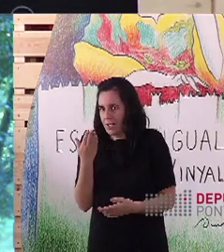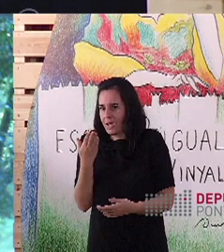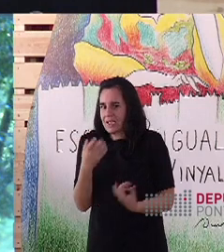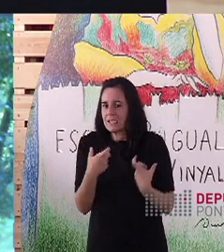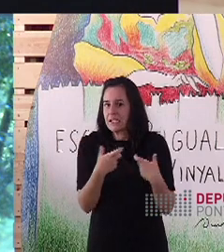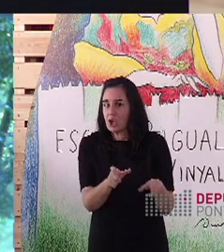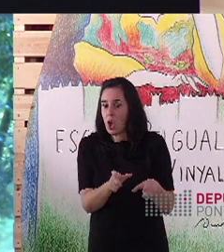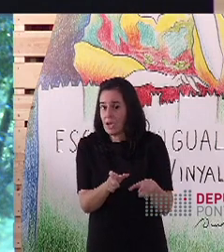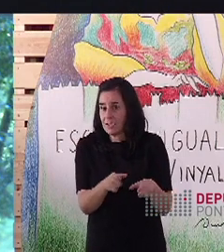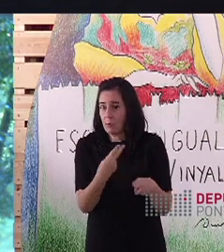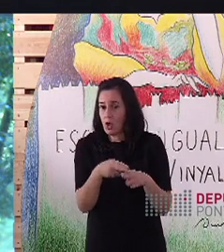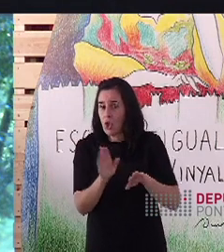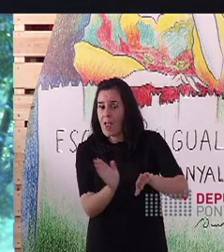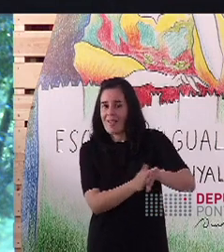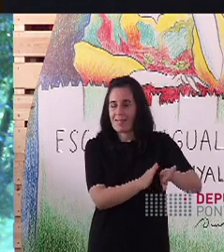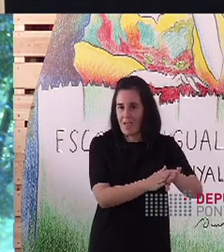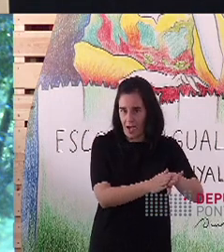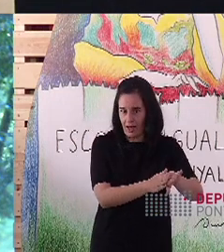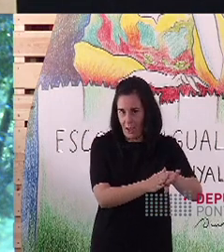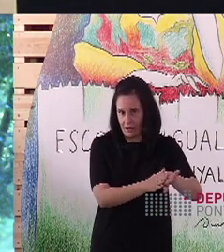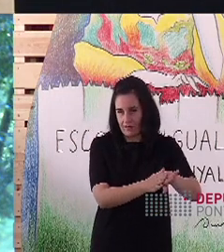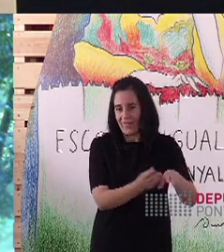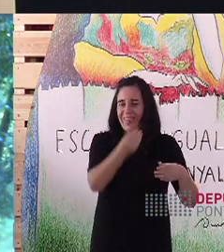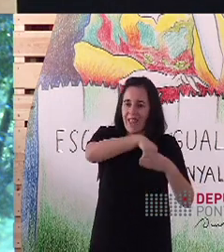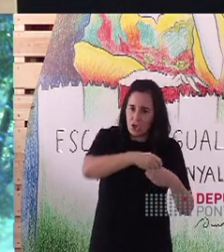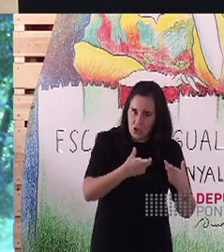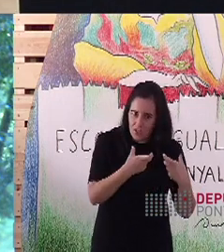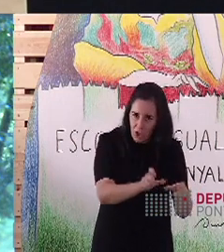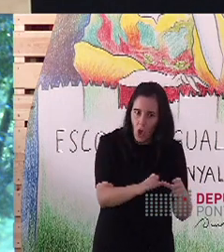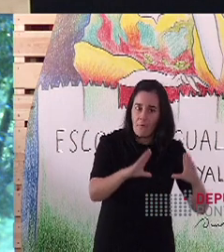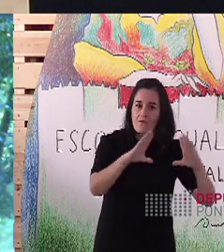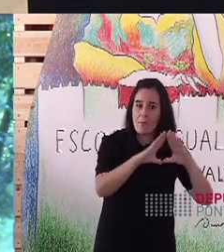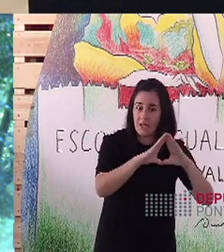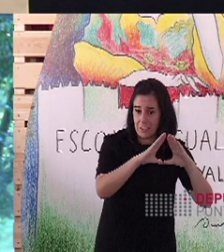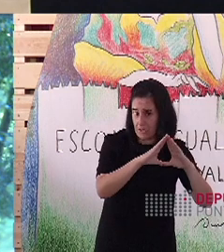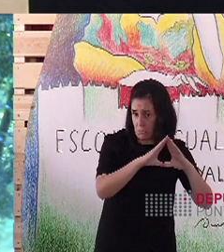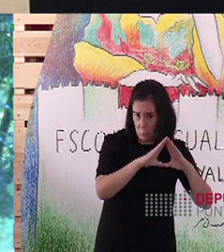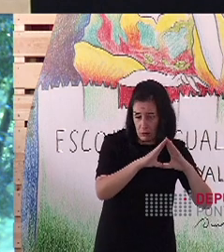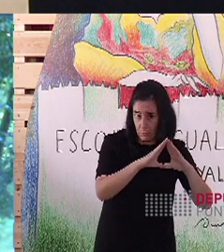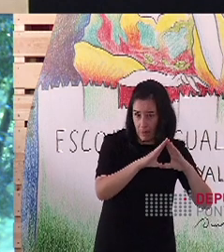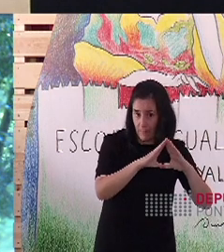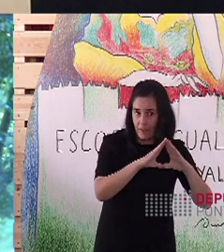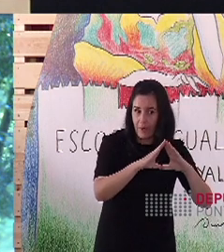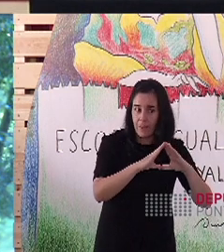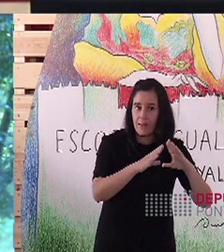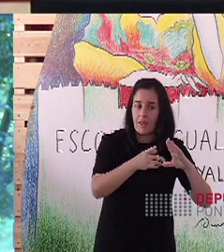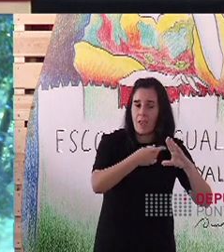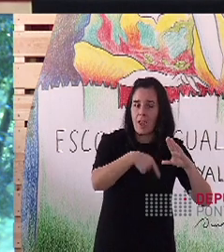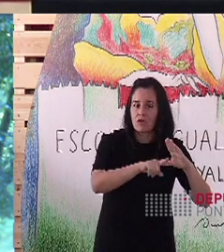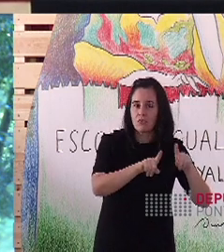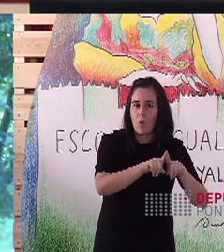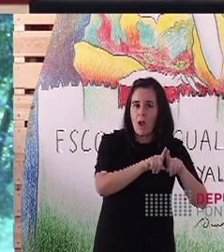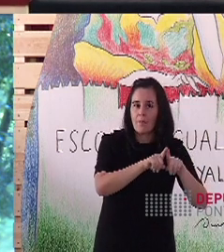izquierda y un sector minoritario del feminismo que ha hecho una alianza con